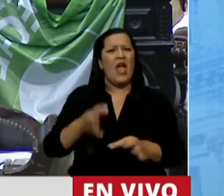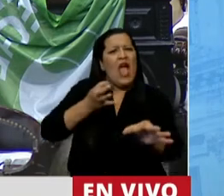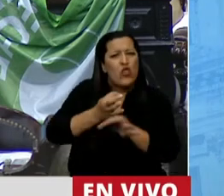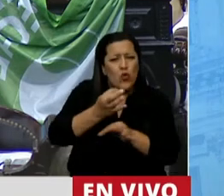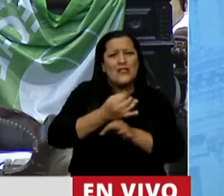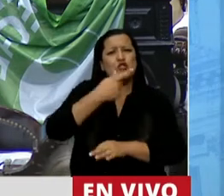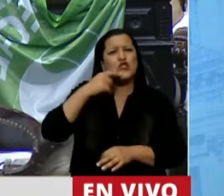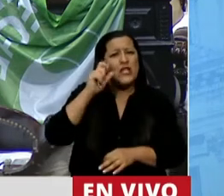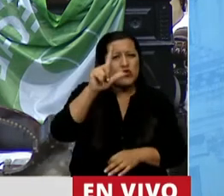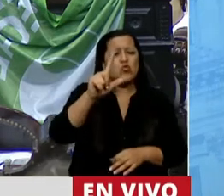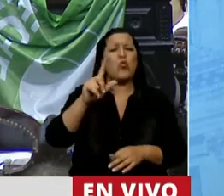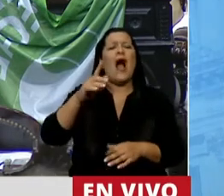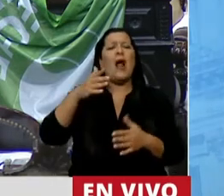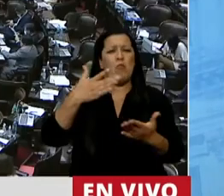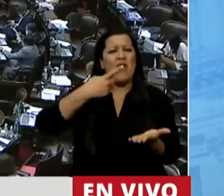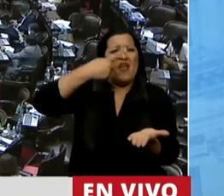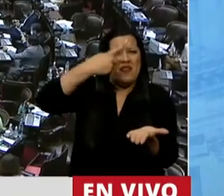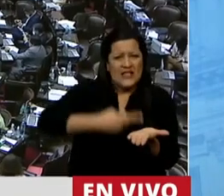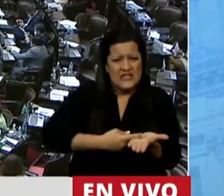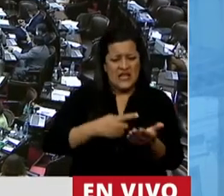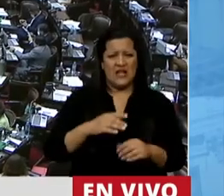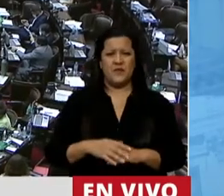educación sexual para decidir,